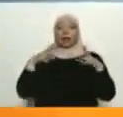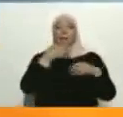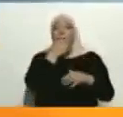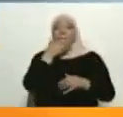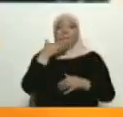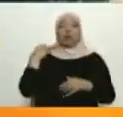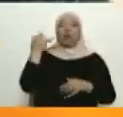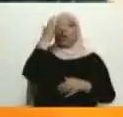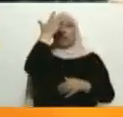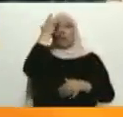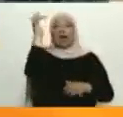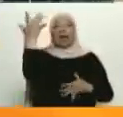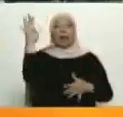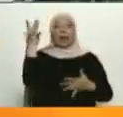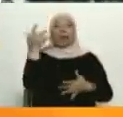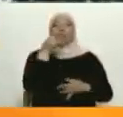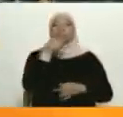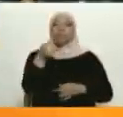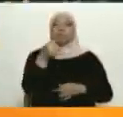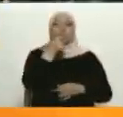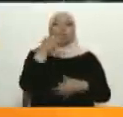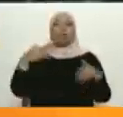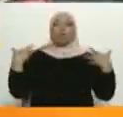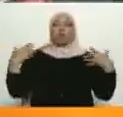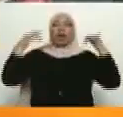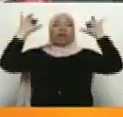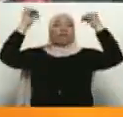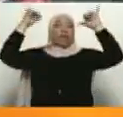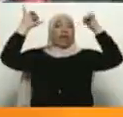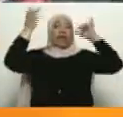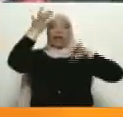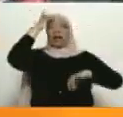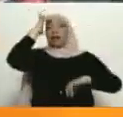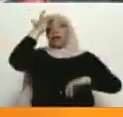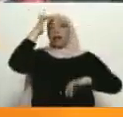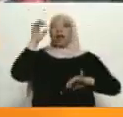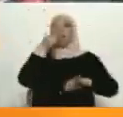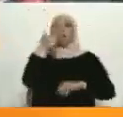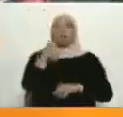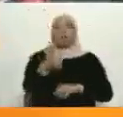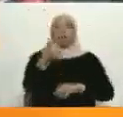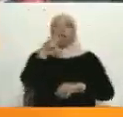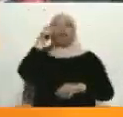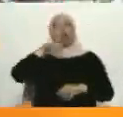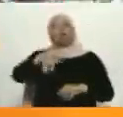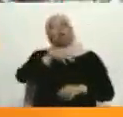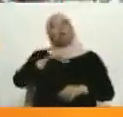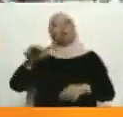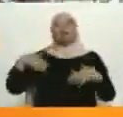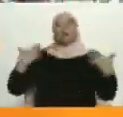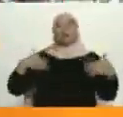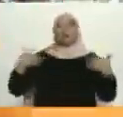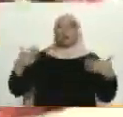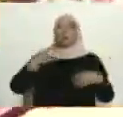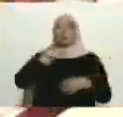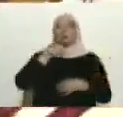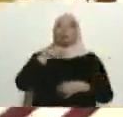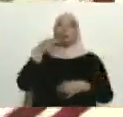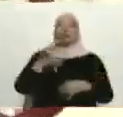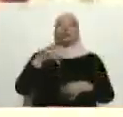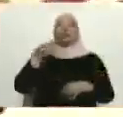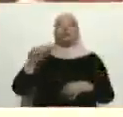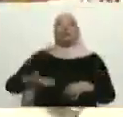realmente fueron unos carnavales muy coloridos muy alegres que el pueblo venezolano lo disfrutó siempre hemos